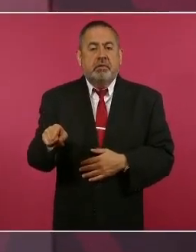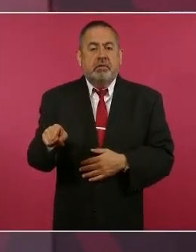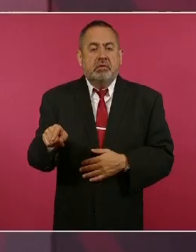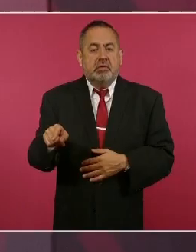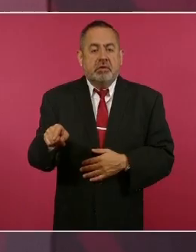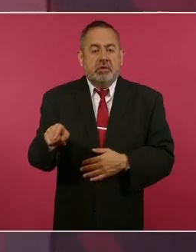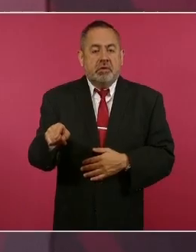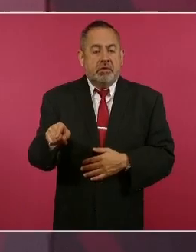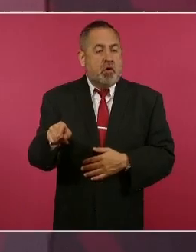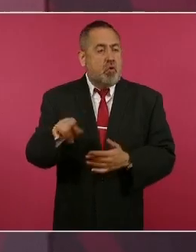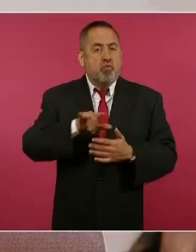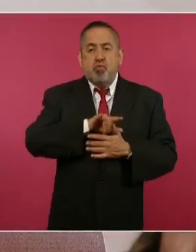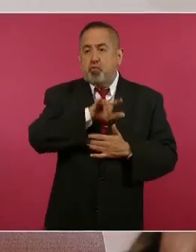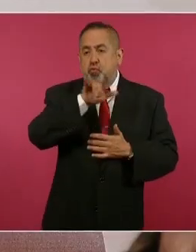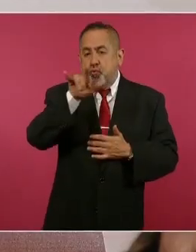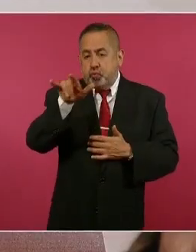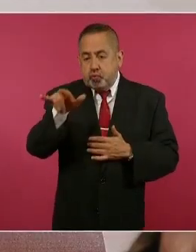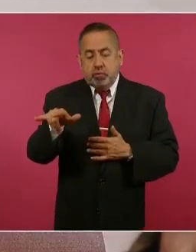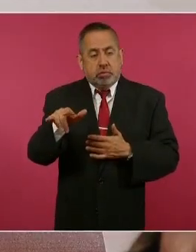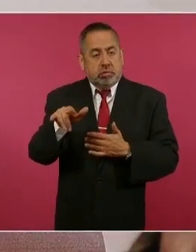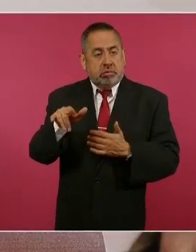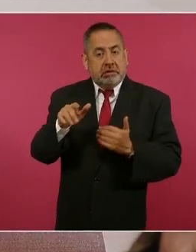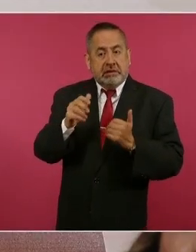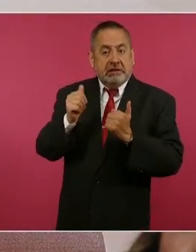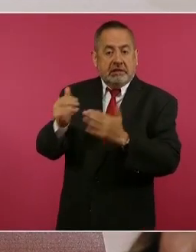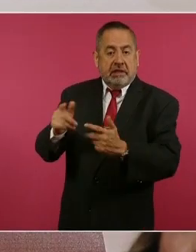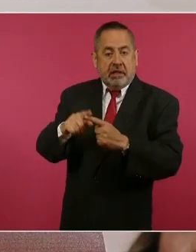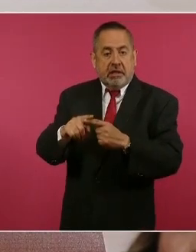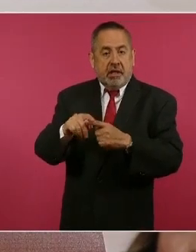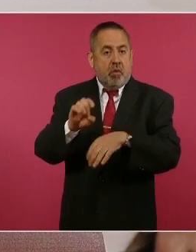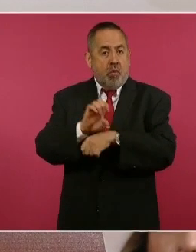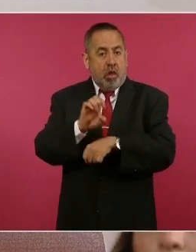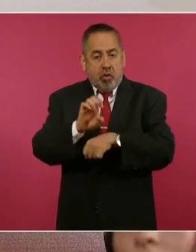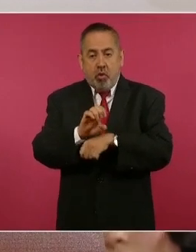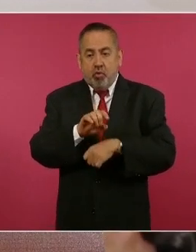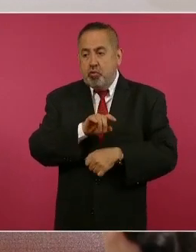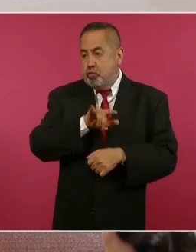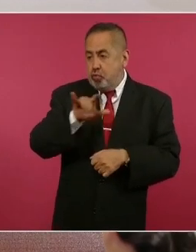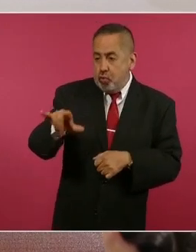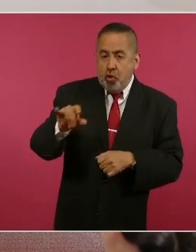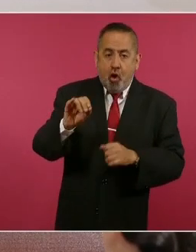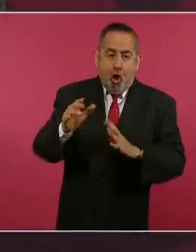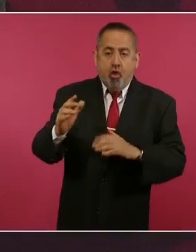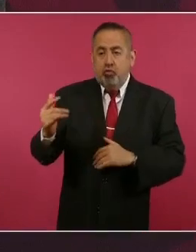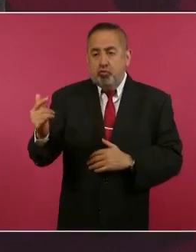la transportación aérea de Ecuador a México y de México